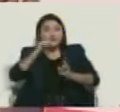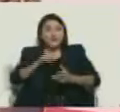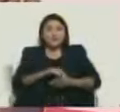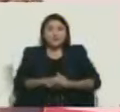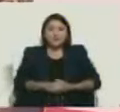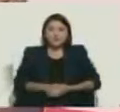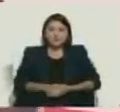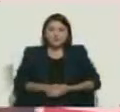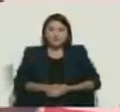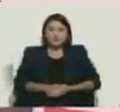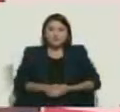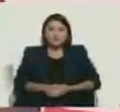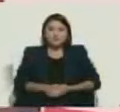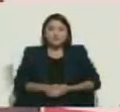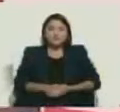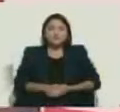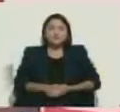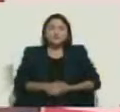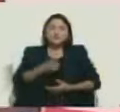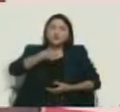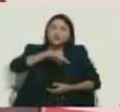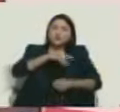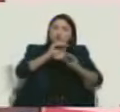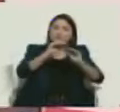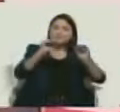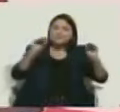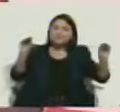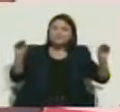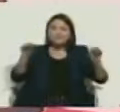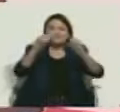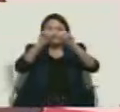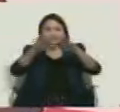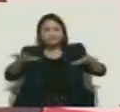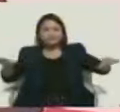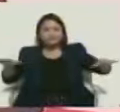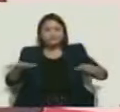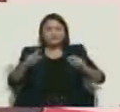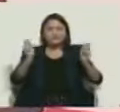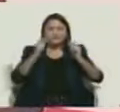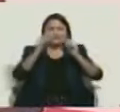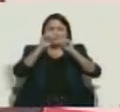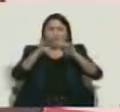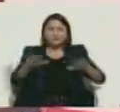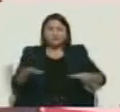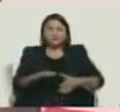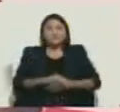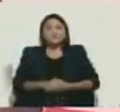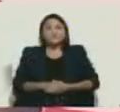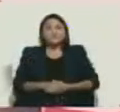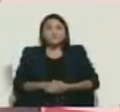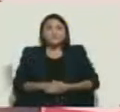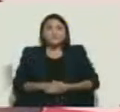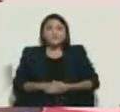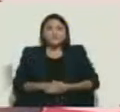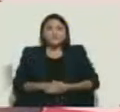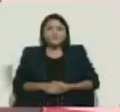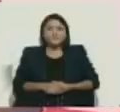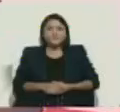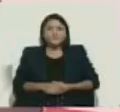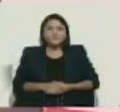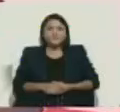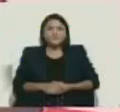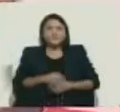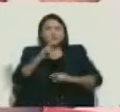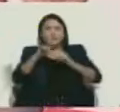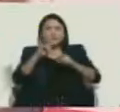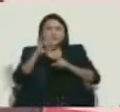nosotros, y toda la semana tenemos nosotros que multiplicarla por 1000, transmitiéndola por vía telefónica y mandándola a las redes.